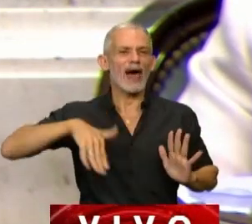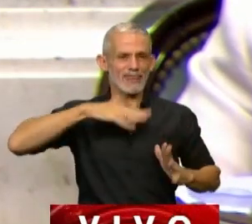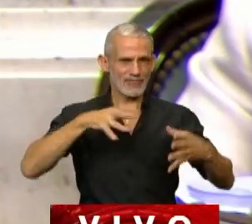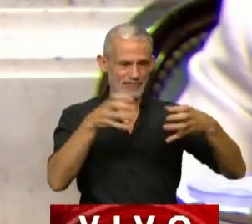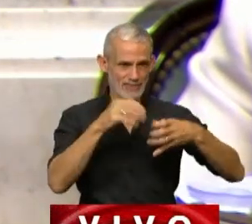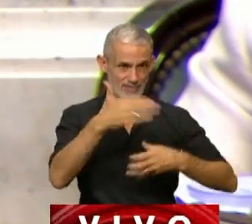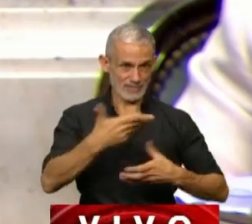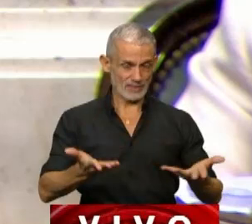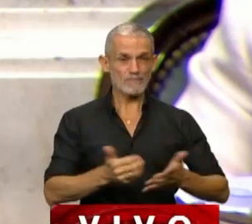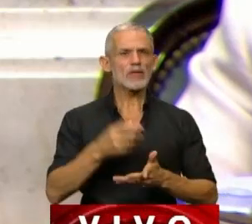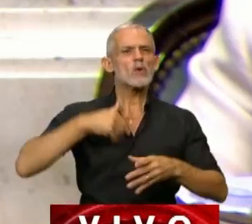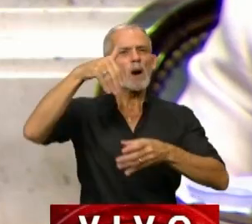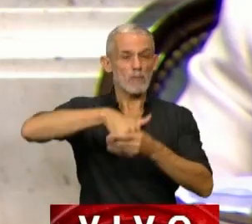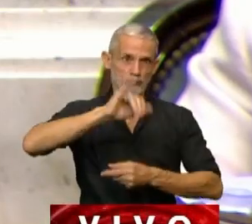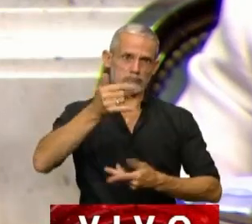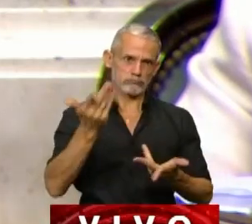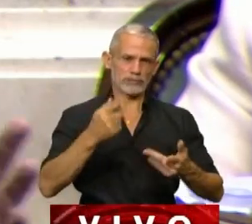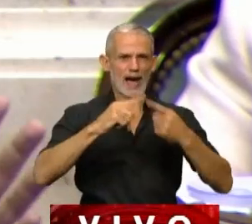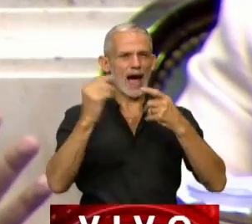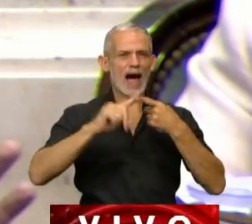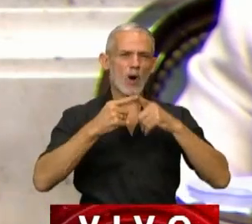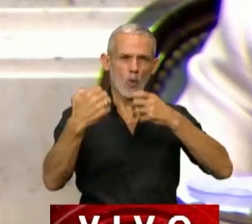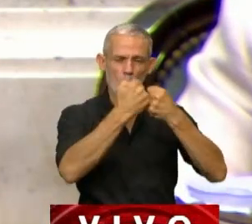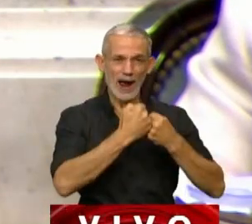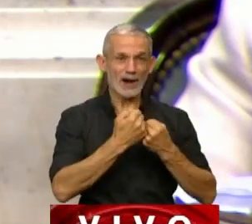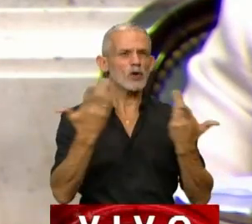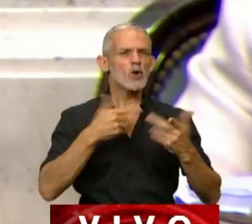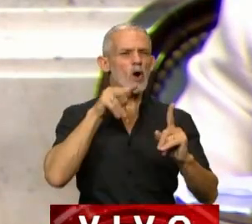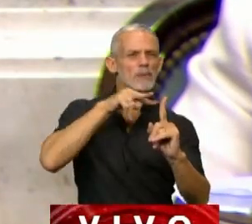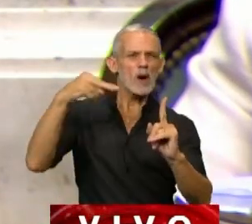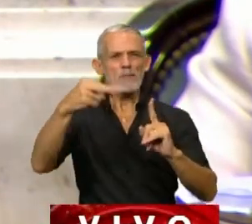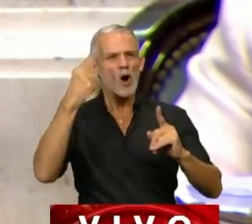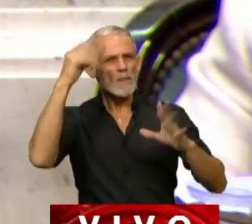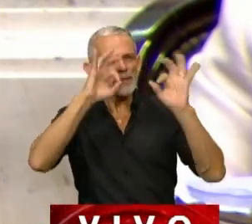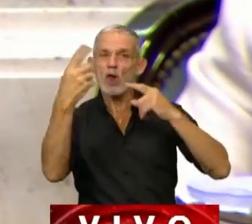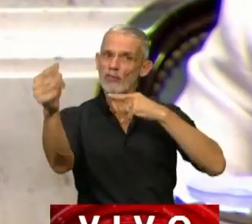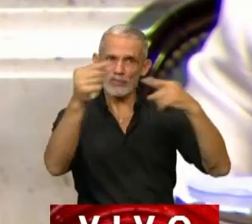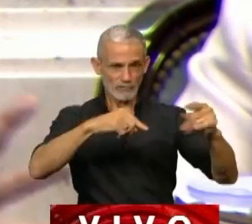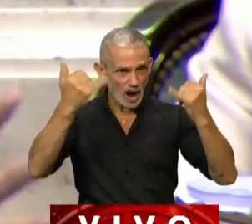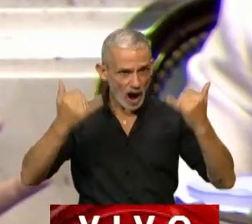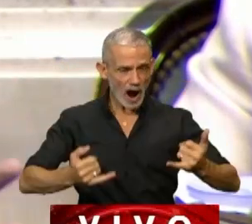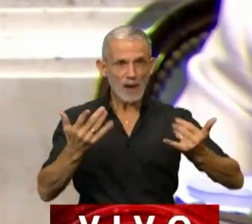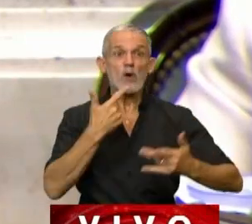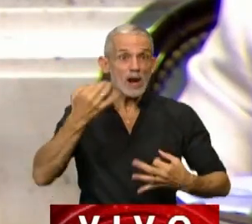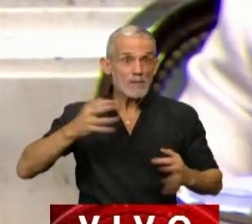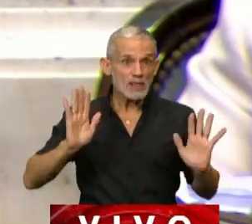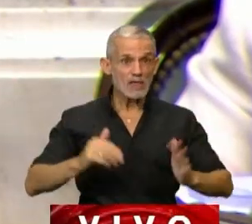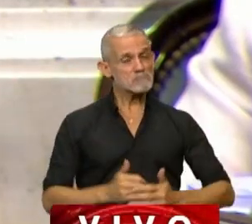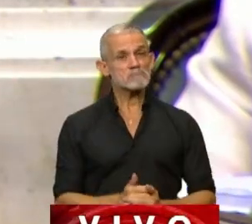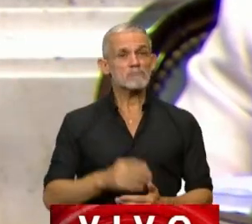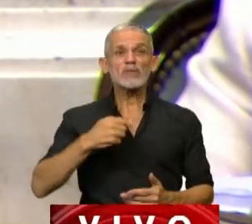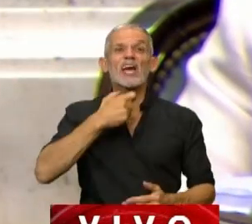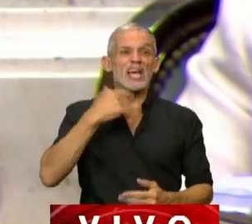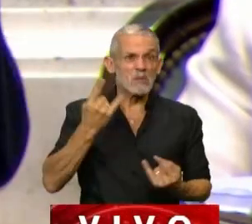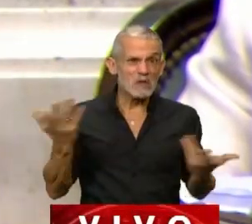nuestra verdad. Y vamos a votar este acuerdo, y lo hacemos desde miradas distintas. Nosotros, es la verdad, ¿qué quieren?